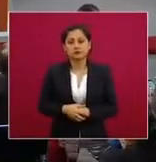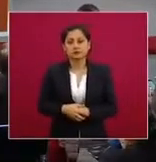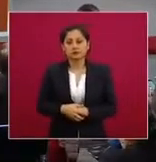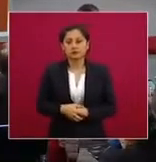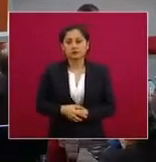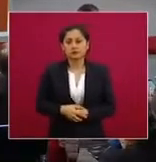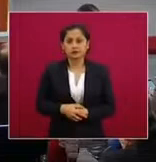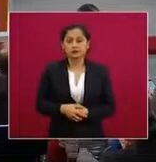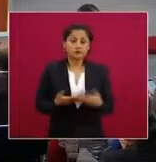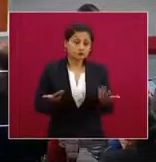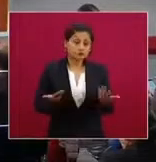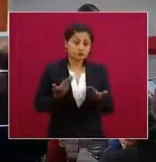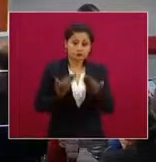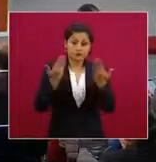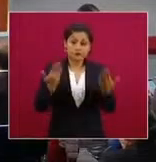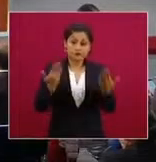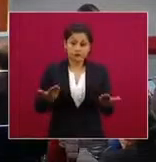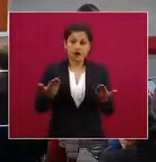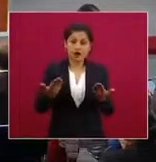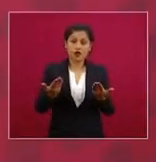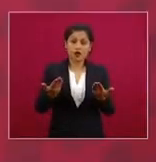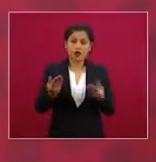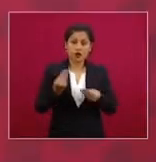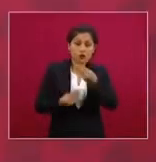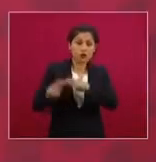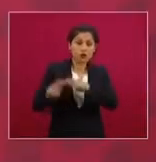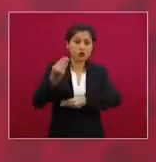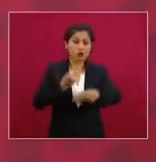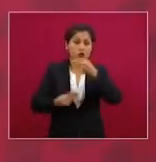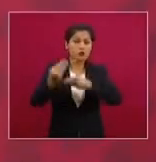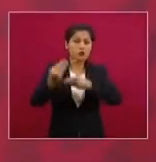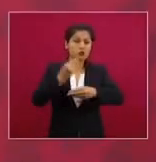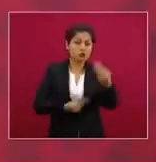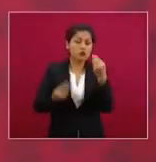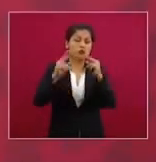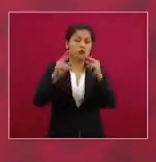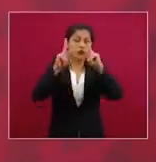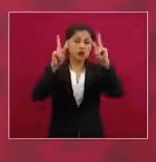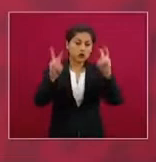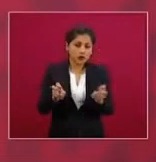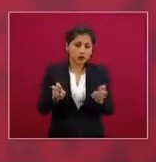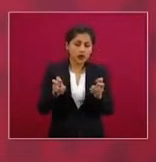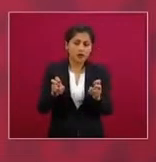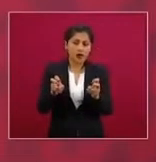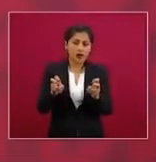que se empieza a debatir sobre el nuevo modelo